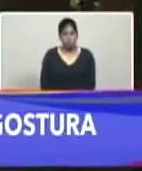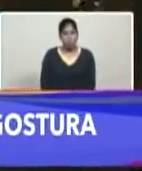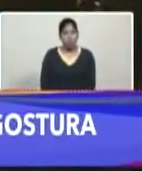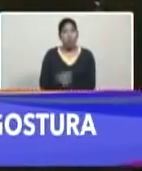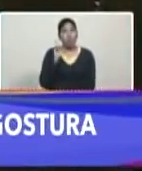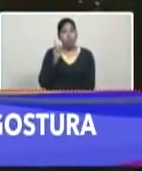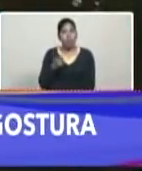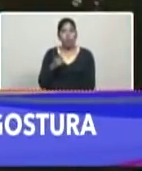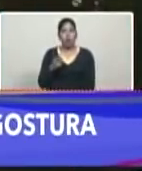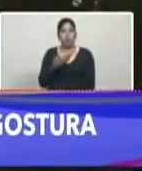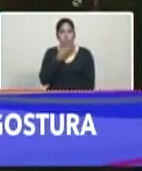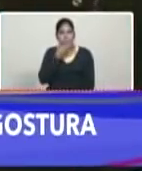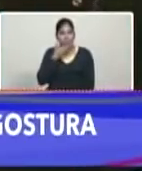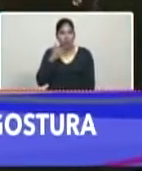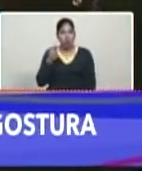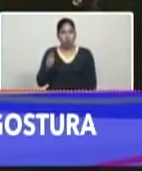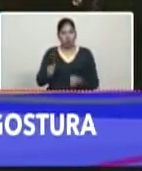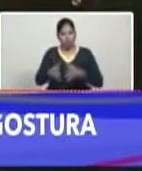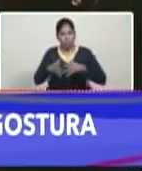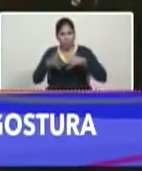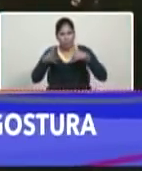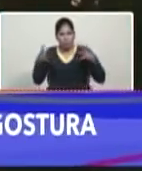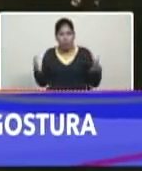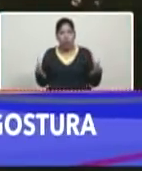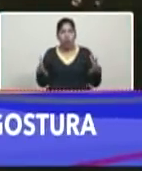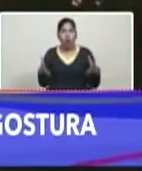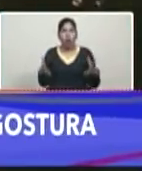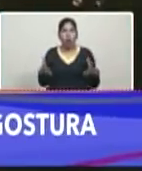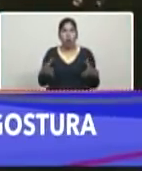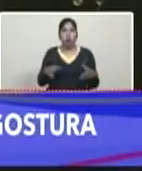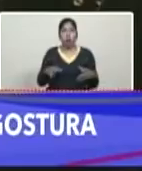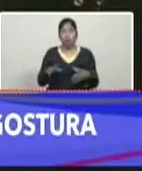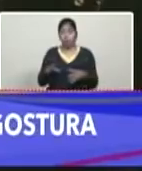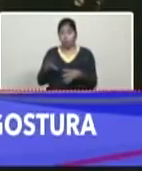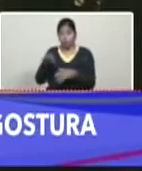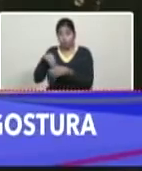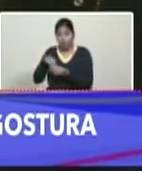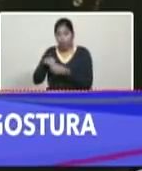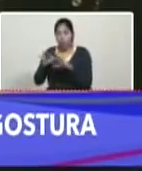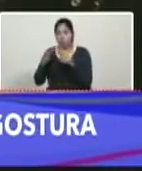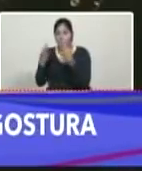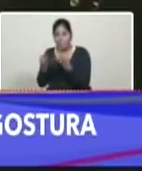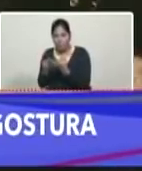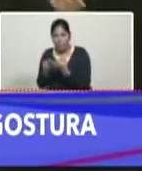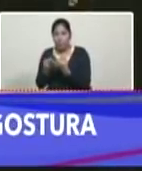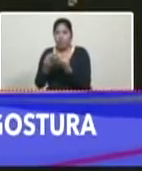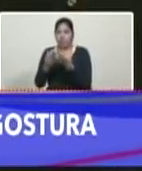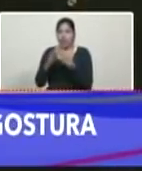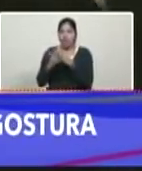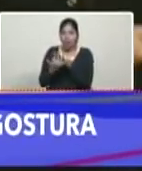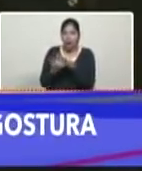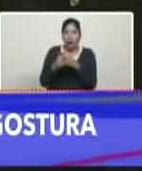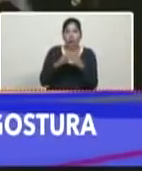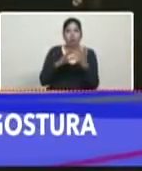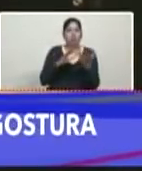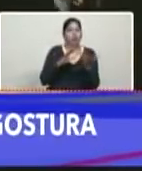Ampliar la capacidad del poder popular desde la familia, desde el barrio, desde la comunidad, hacia la ciudad, hacia los